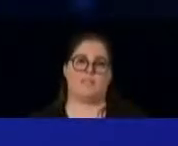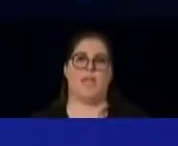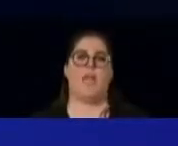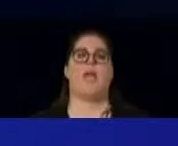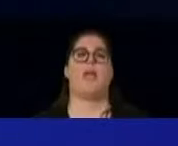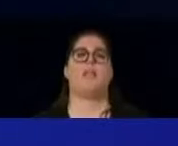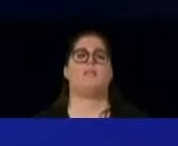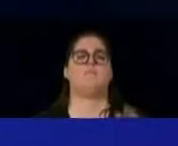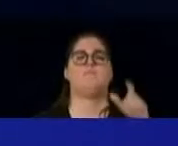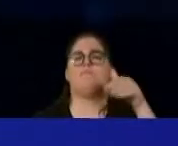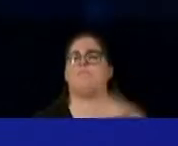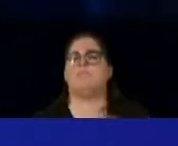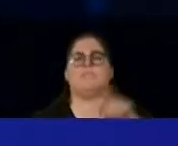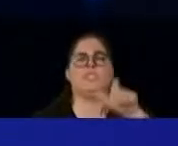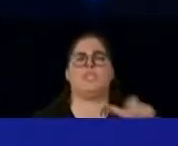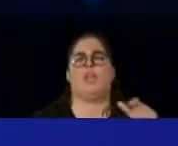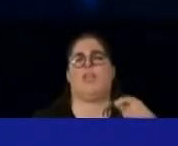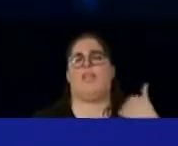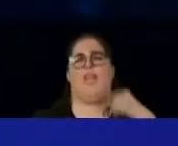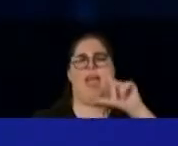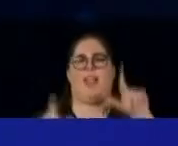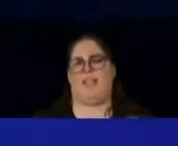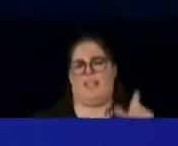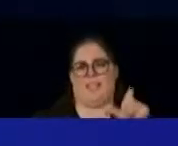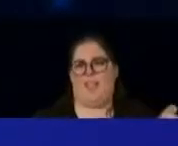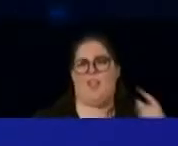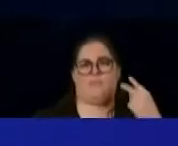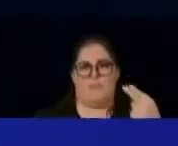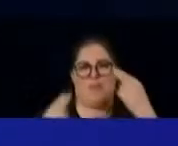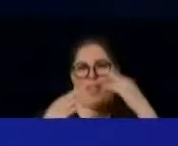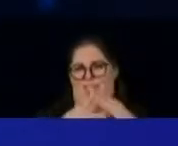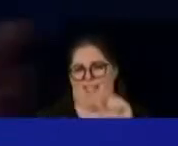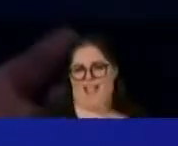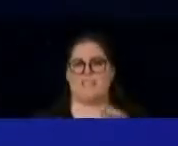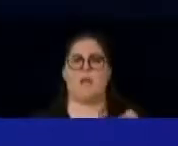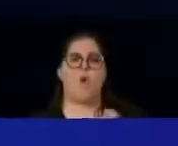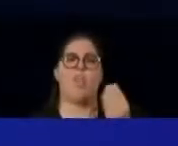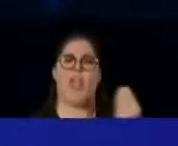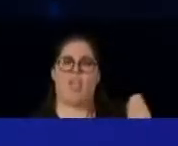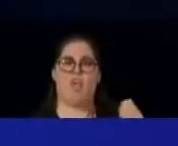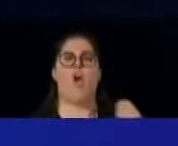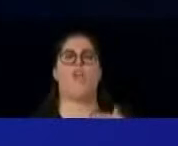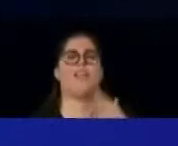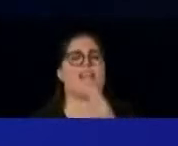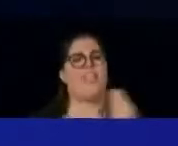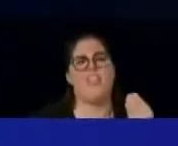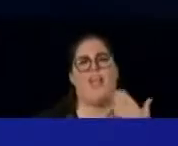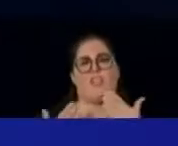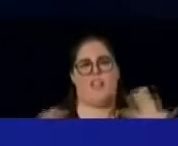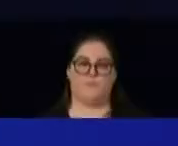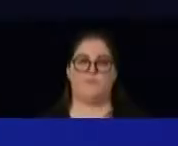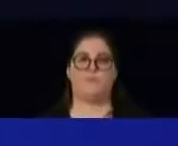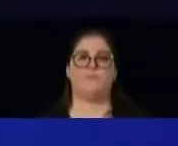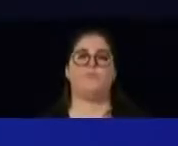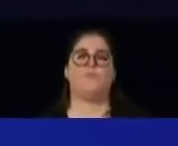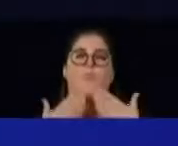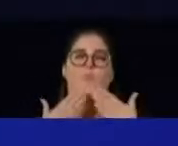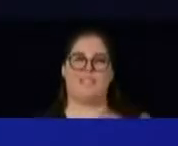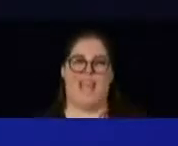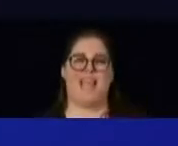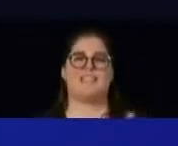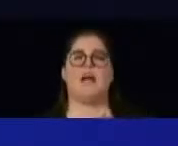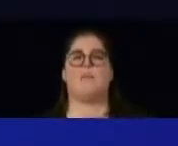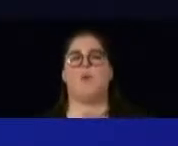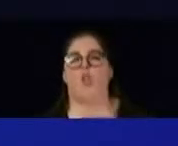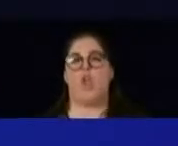algunas declaraciones. La más llamativa fue la de Miriam Bregman al principio, cuando dijo que Milei, más que un león, es un gatito